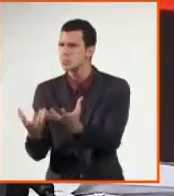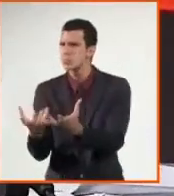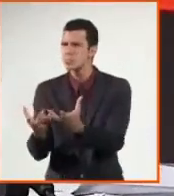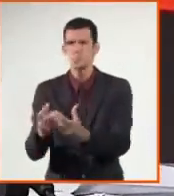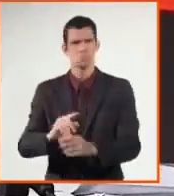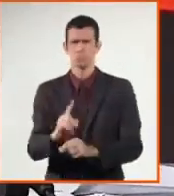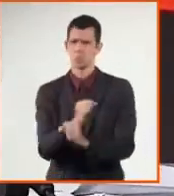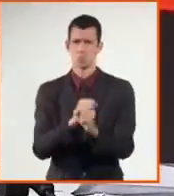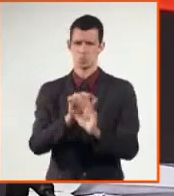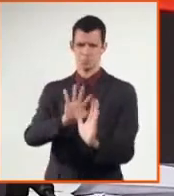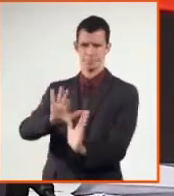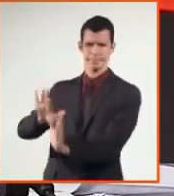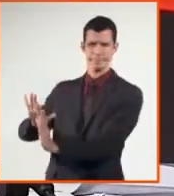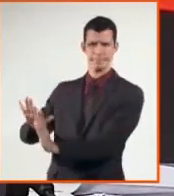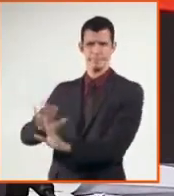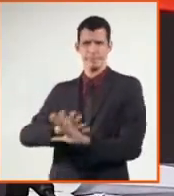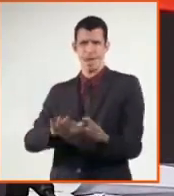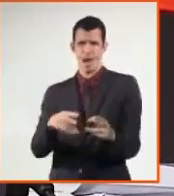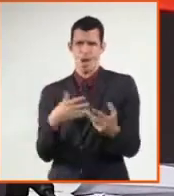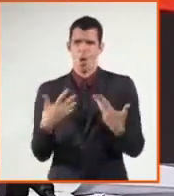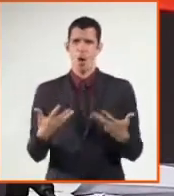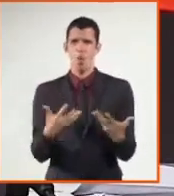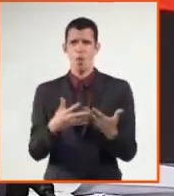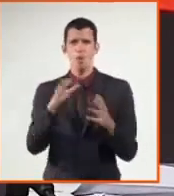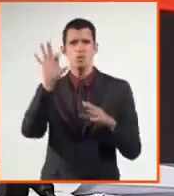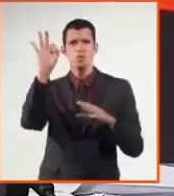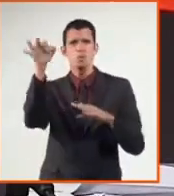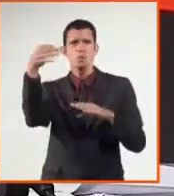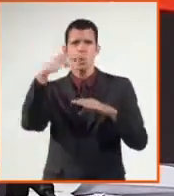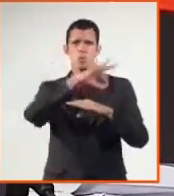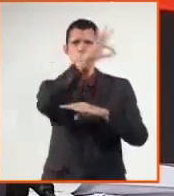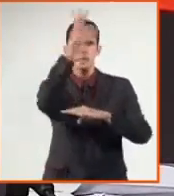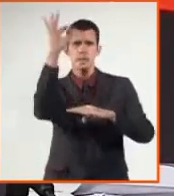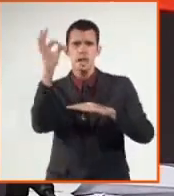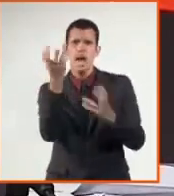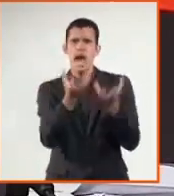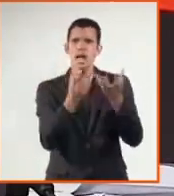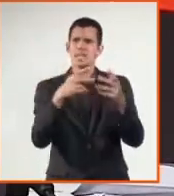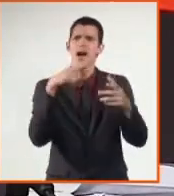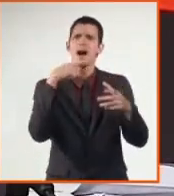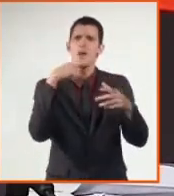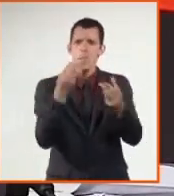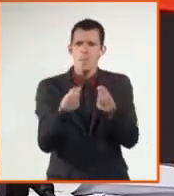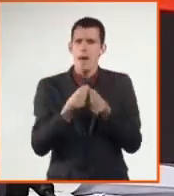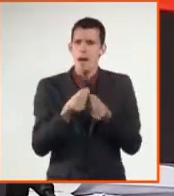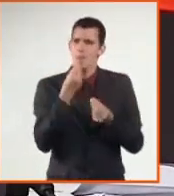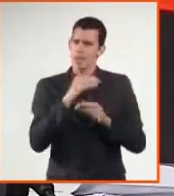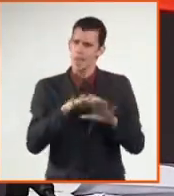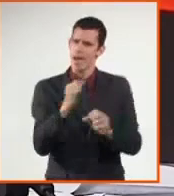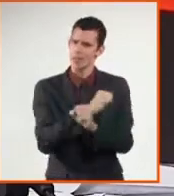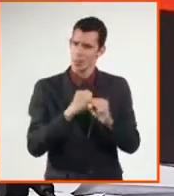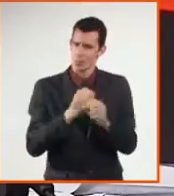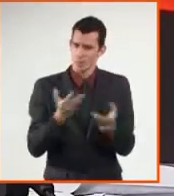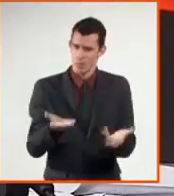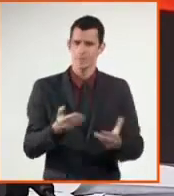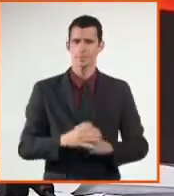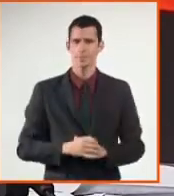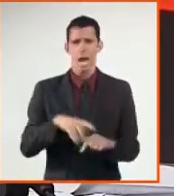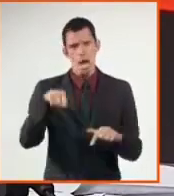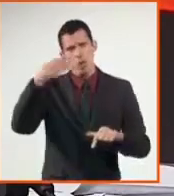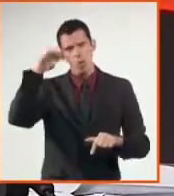adicionalmente trabajamos en un grupo de incentivos que hay que decir que si bien ya se han adoptado un grupo de medidas